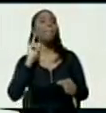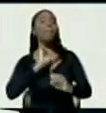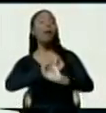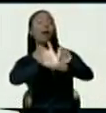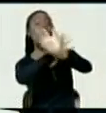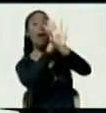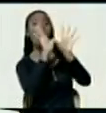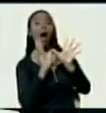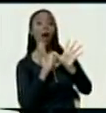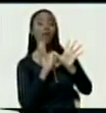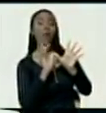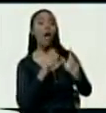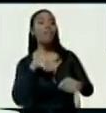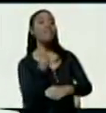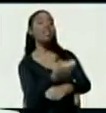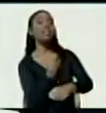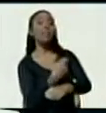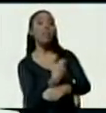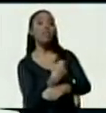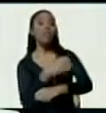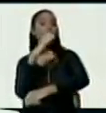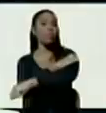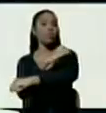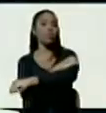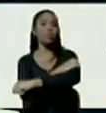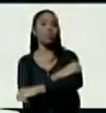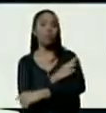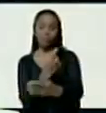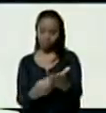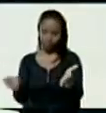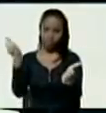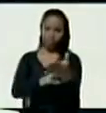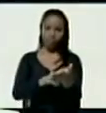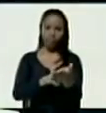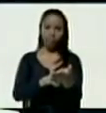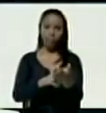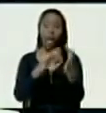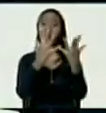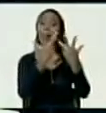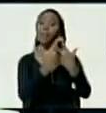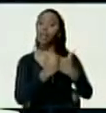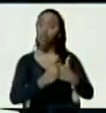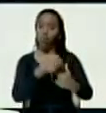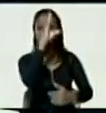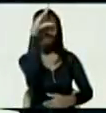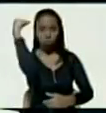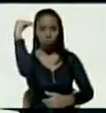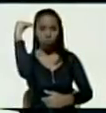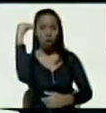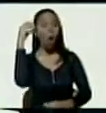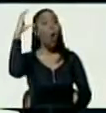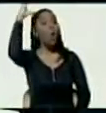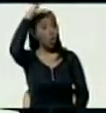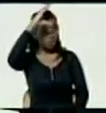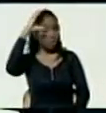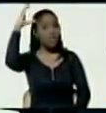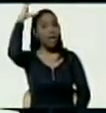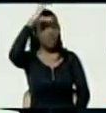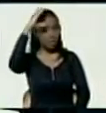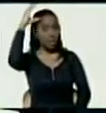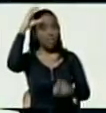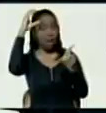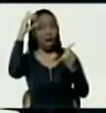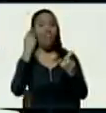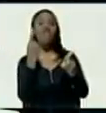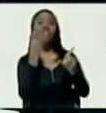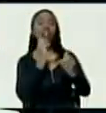transparencia en el financiamiento de la oposición. Repito, la administración Trump es consciente de la falta